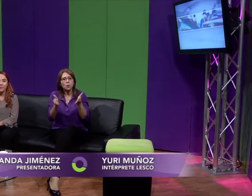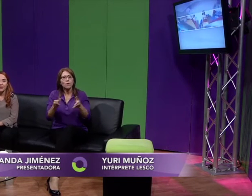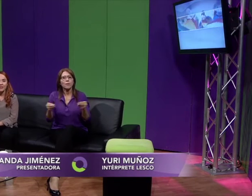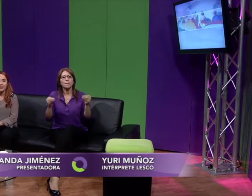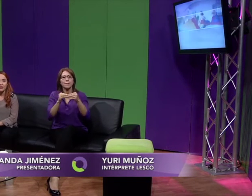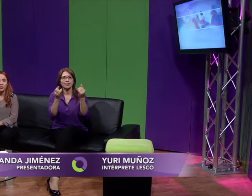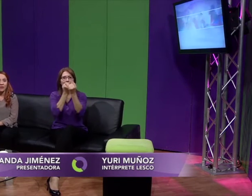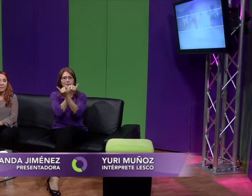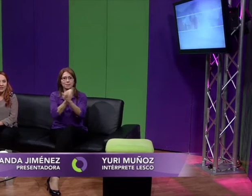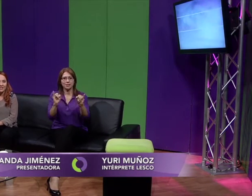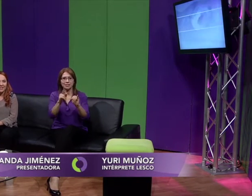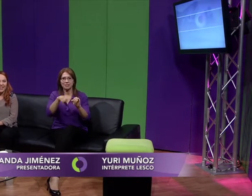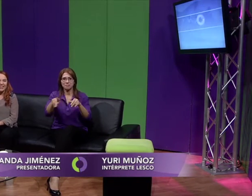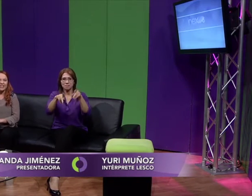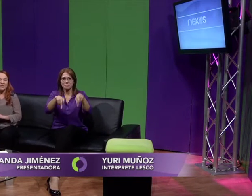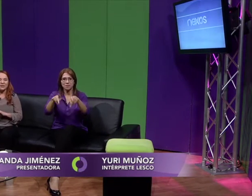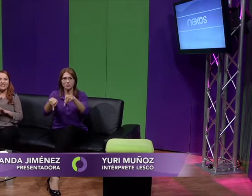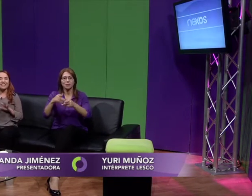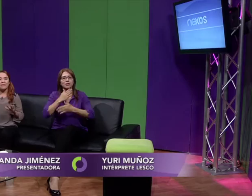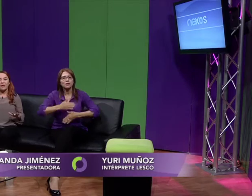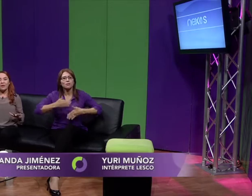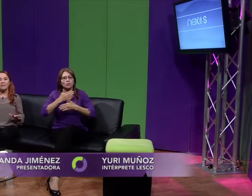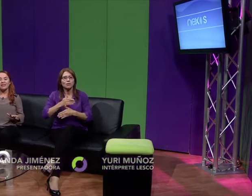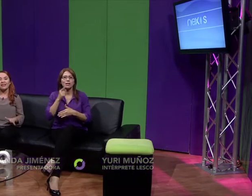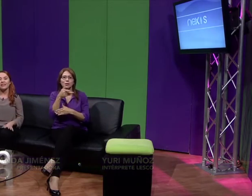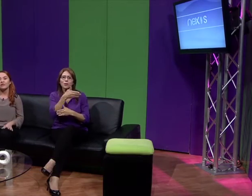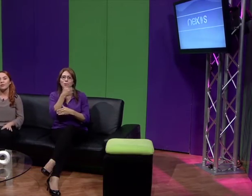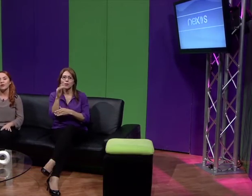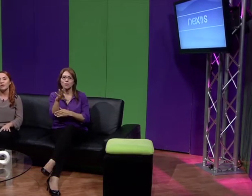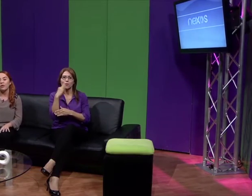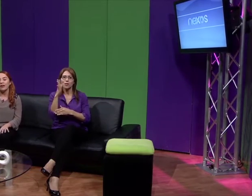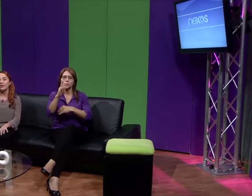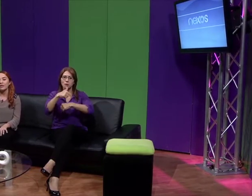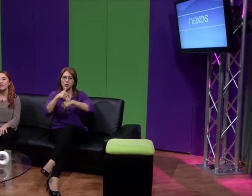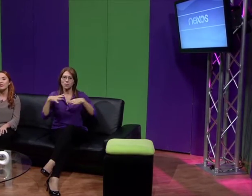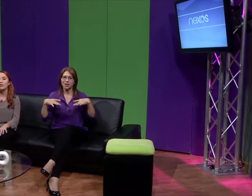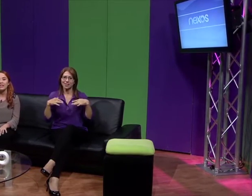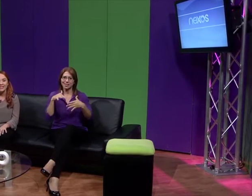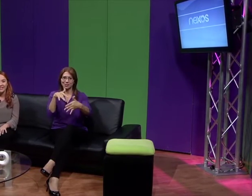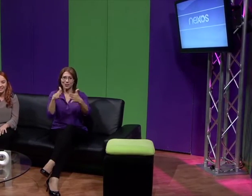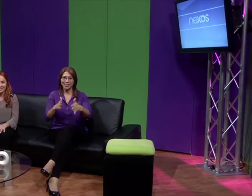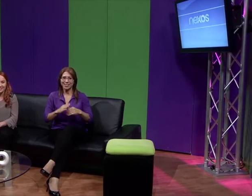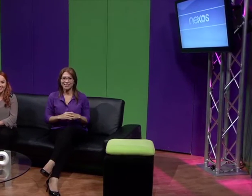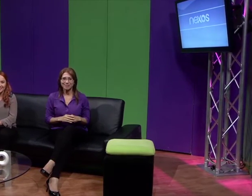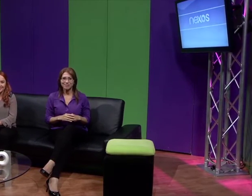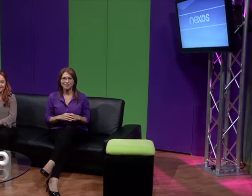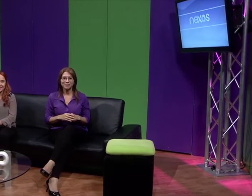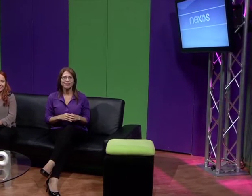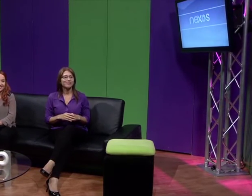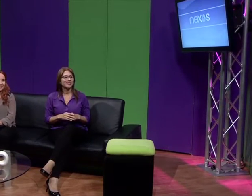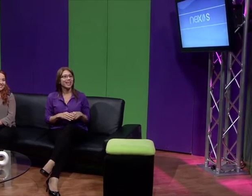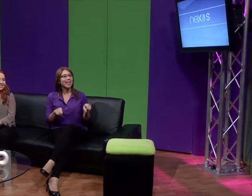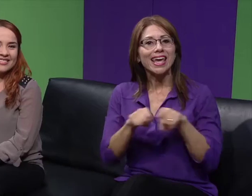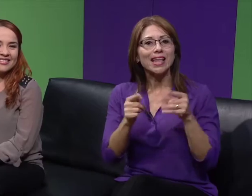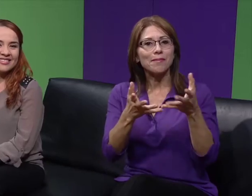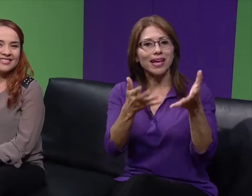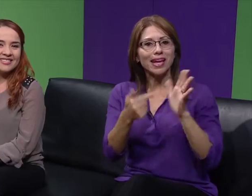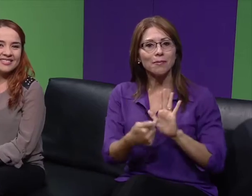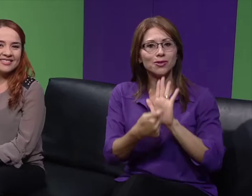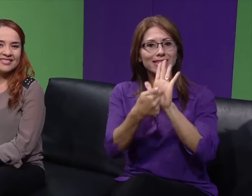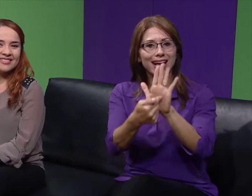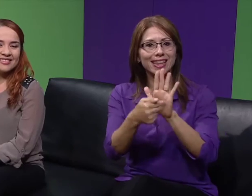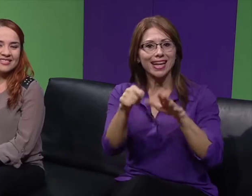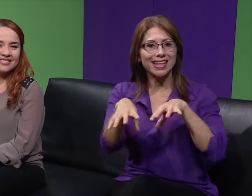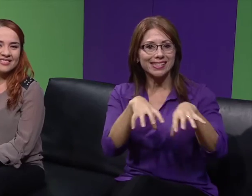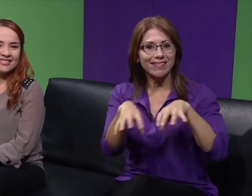mayor independencia en sus campistas que disfrutan de la mejor manera de su periodo de vacaciones estudiantiles. Y también